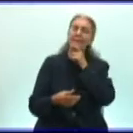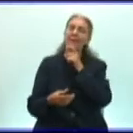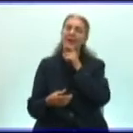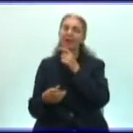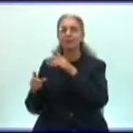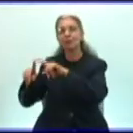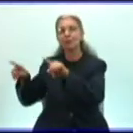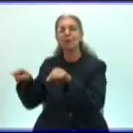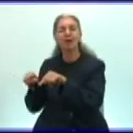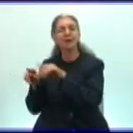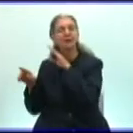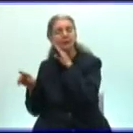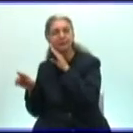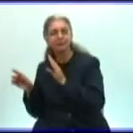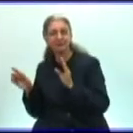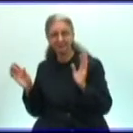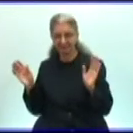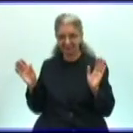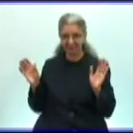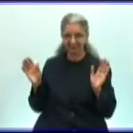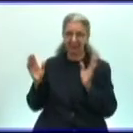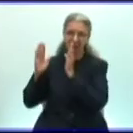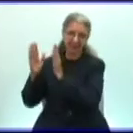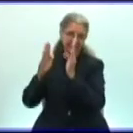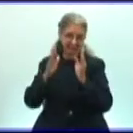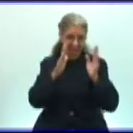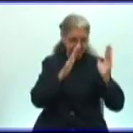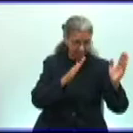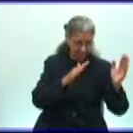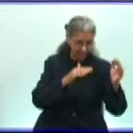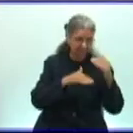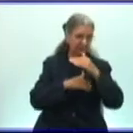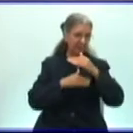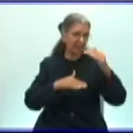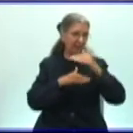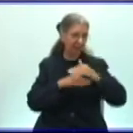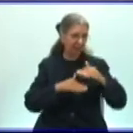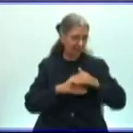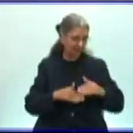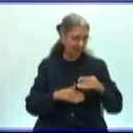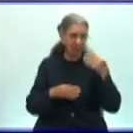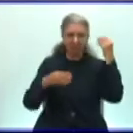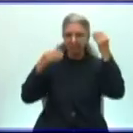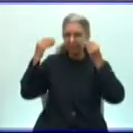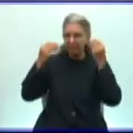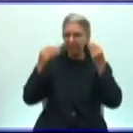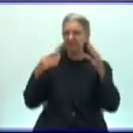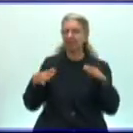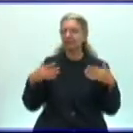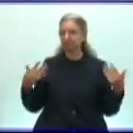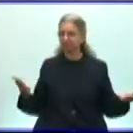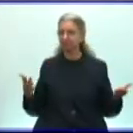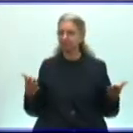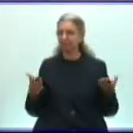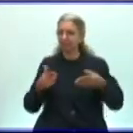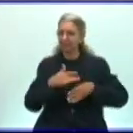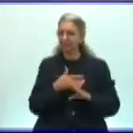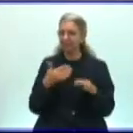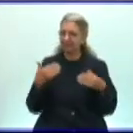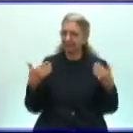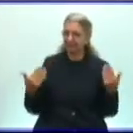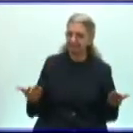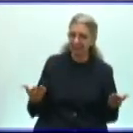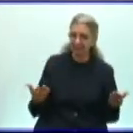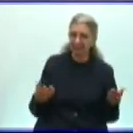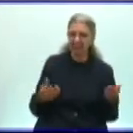las conexiones en serie y las conexiones en paralelo? Pensemos en nuestros hogares qué sucede con este